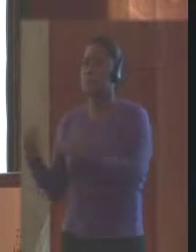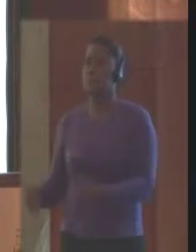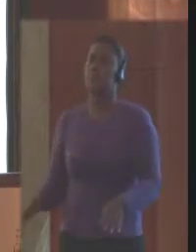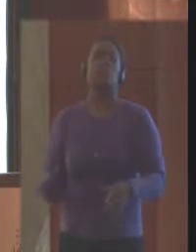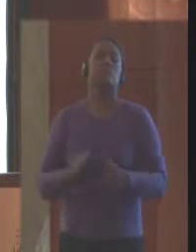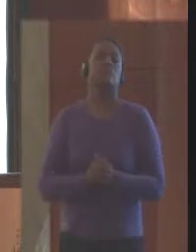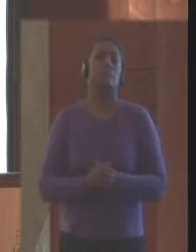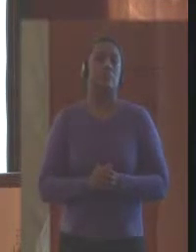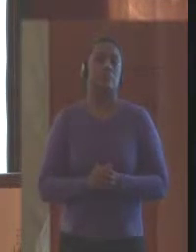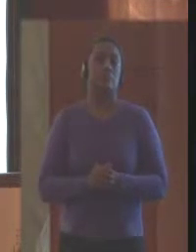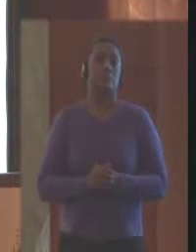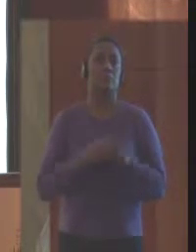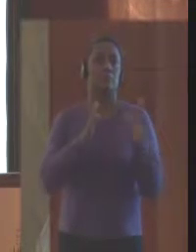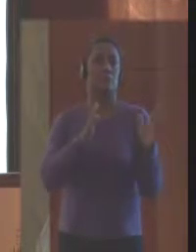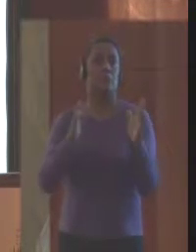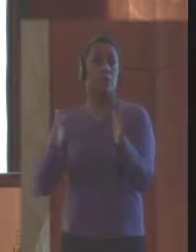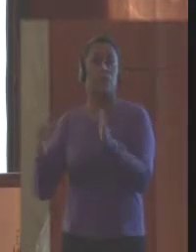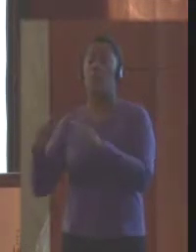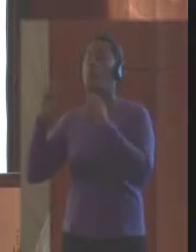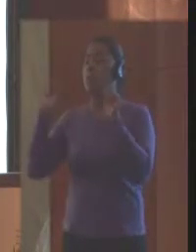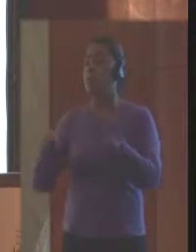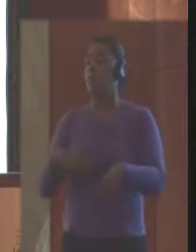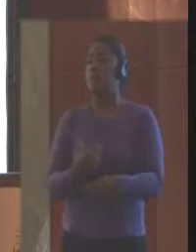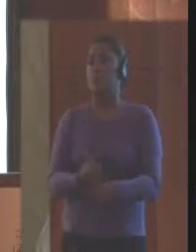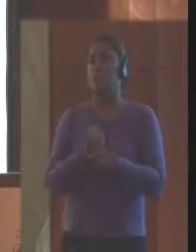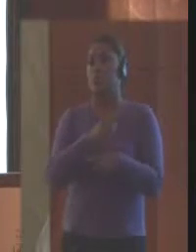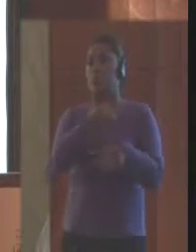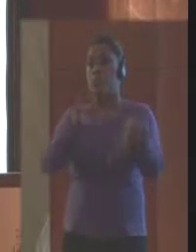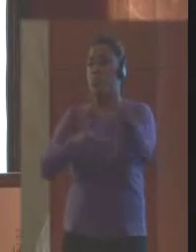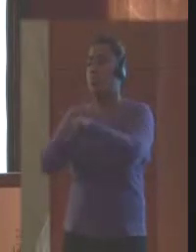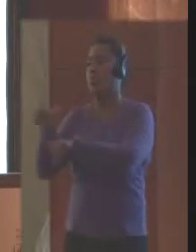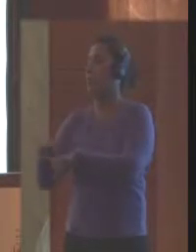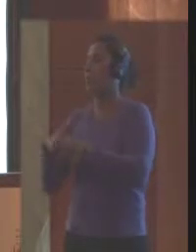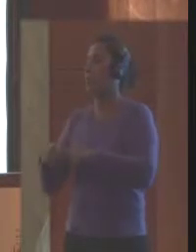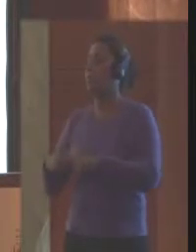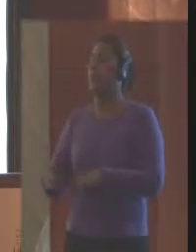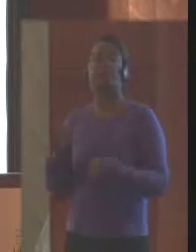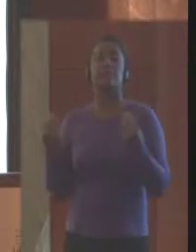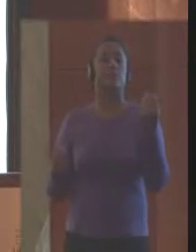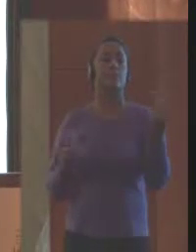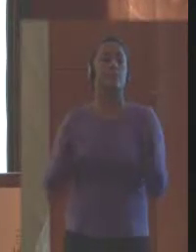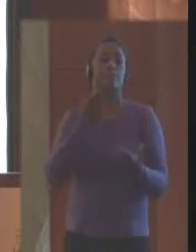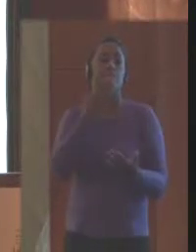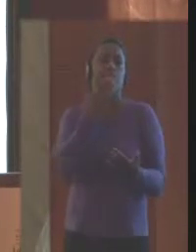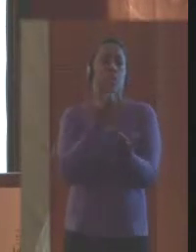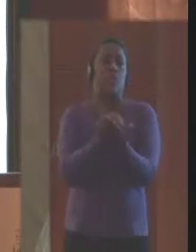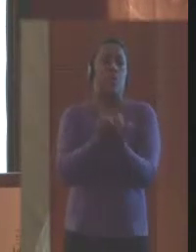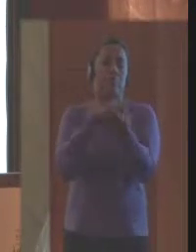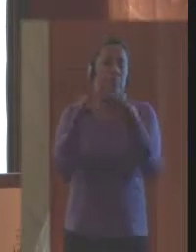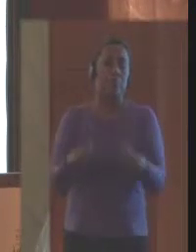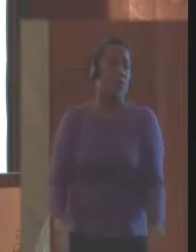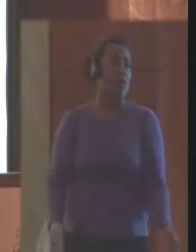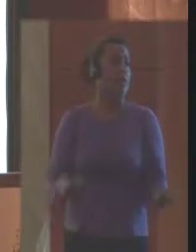tengan que asumirlo. Podemos establecer seguros, pero eso solamente cubre el tema de las pérdidas económicas,